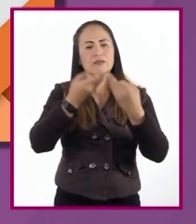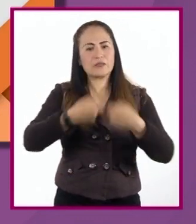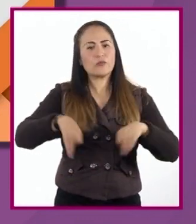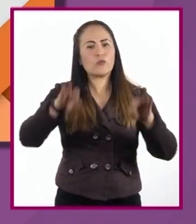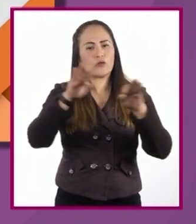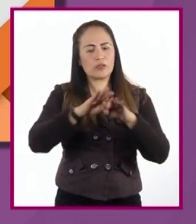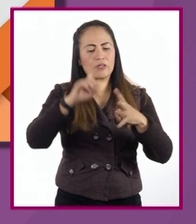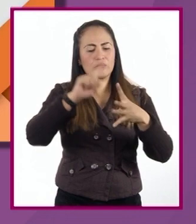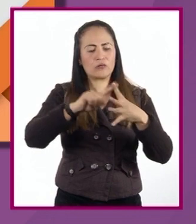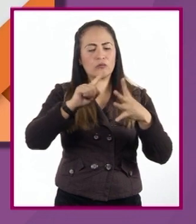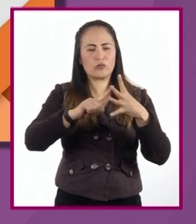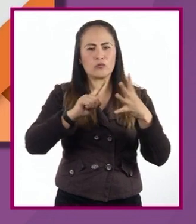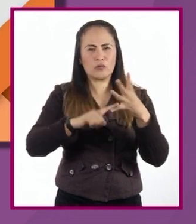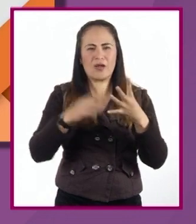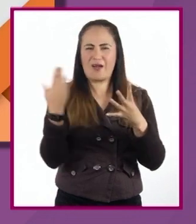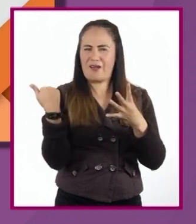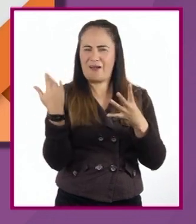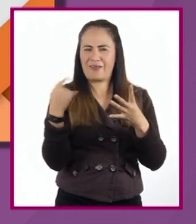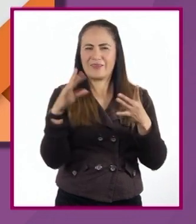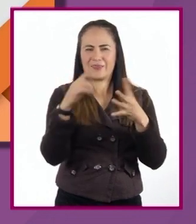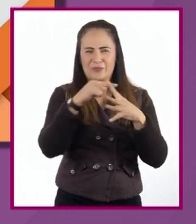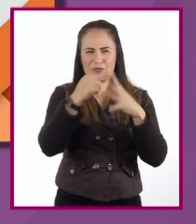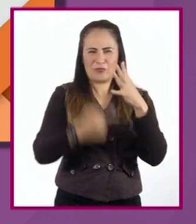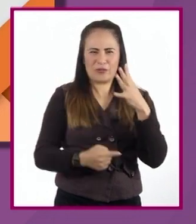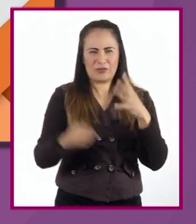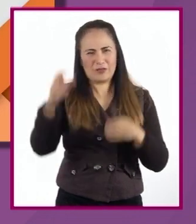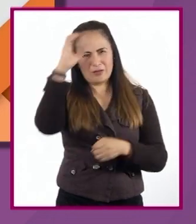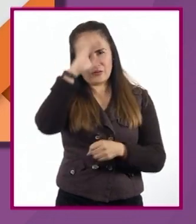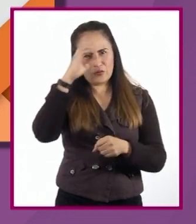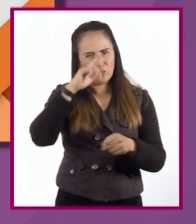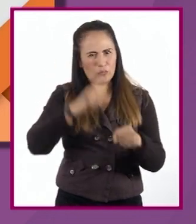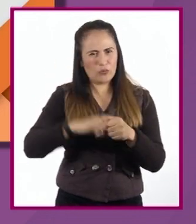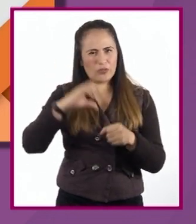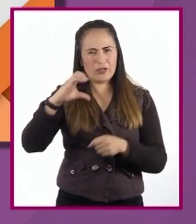4 puntos expuestos de la civilización cuicuilca.